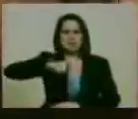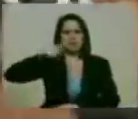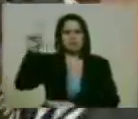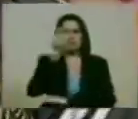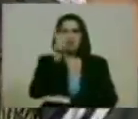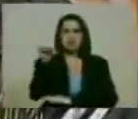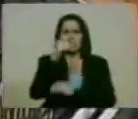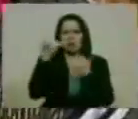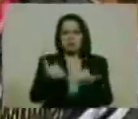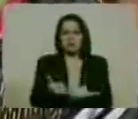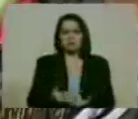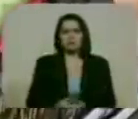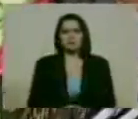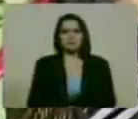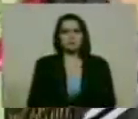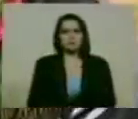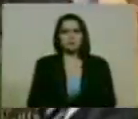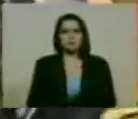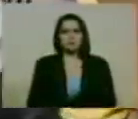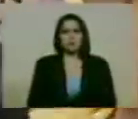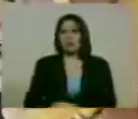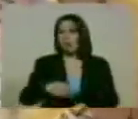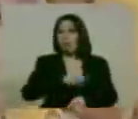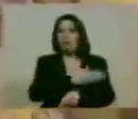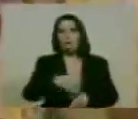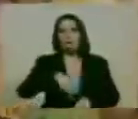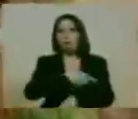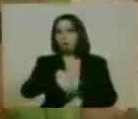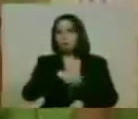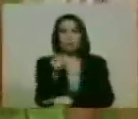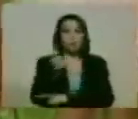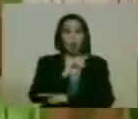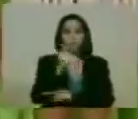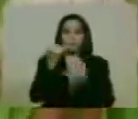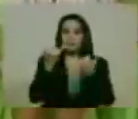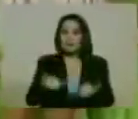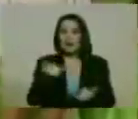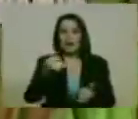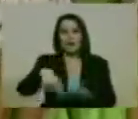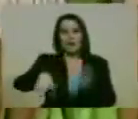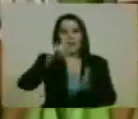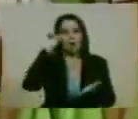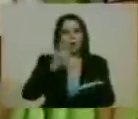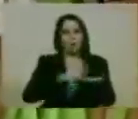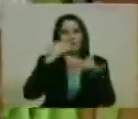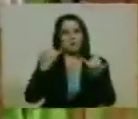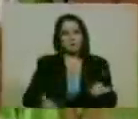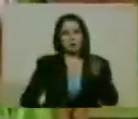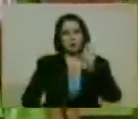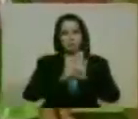en este momento, sin demora, sin falta, de inmediato.